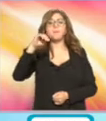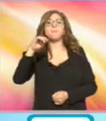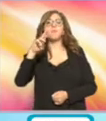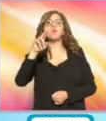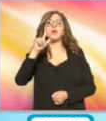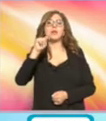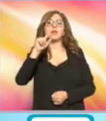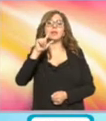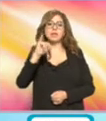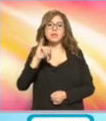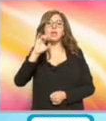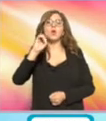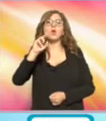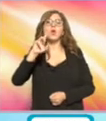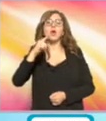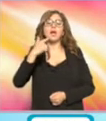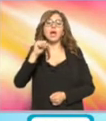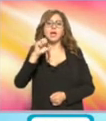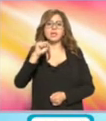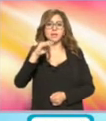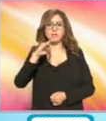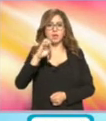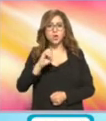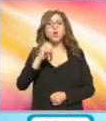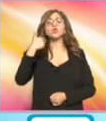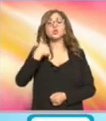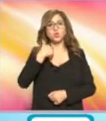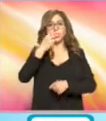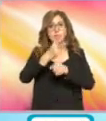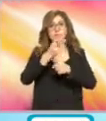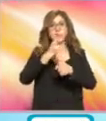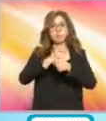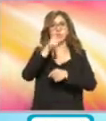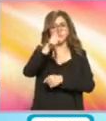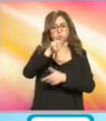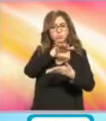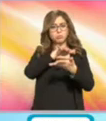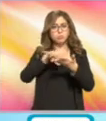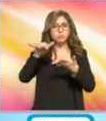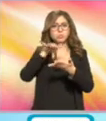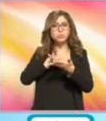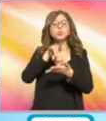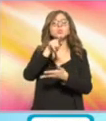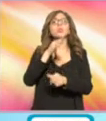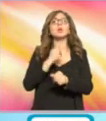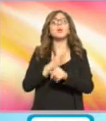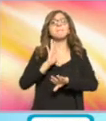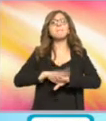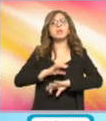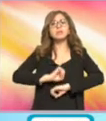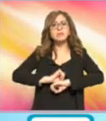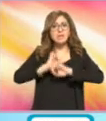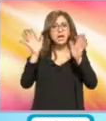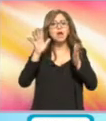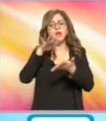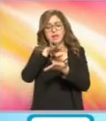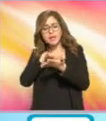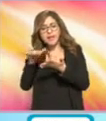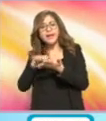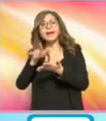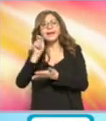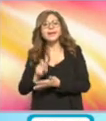Chia que les invito realmente a leer con profundidad y van a entender esta diferencia de la que hablamos entre el orgasmo y la eyaculación. Muy